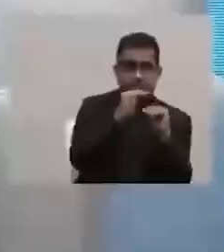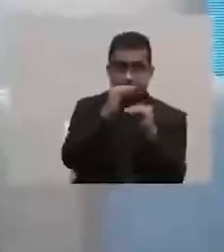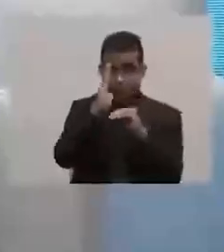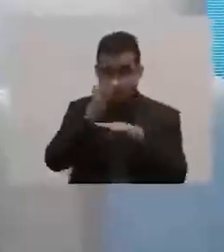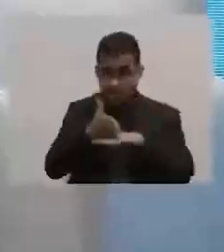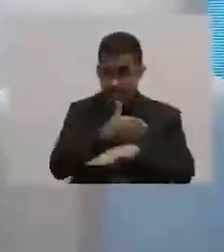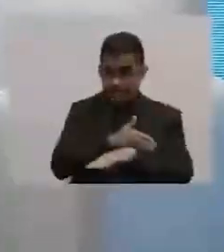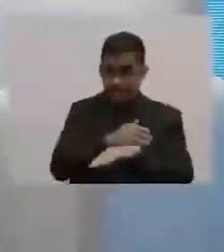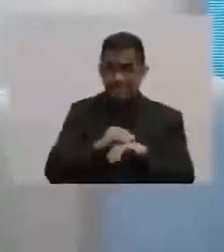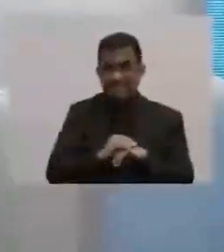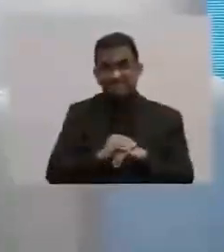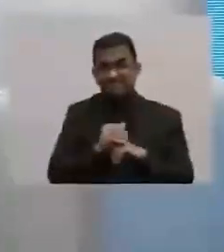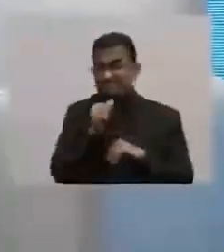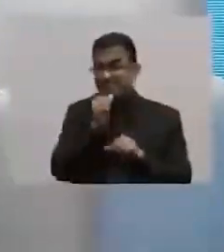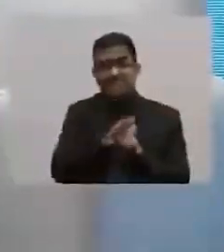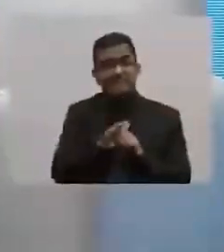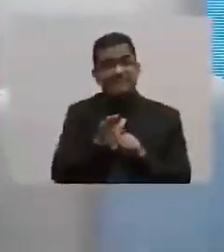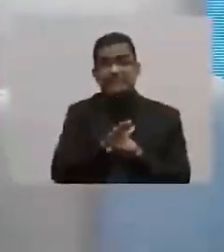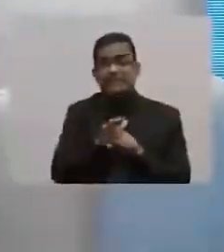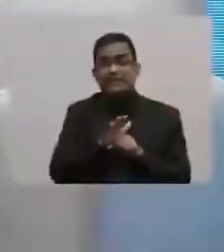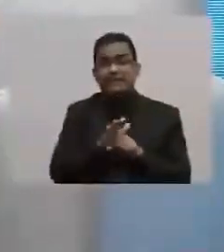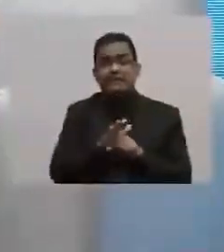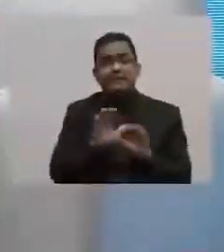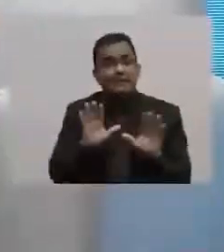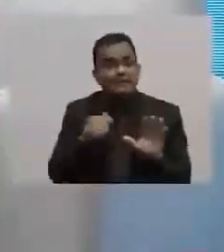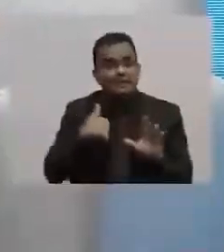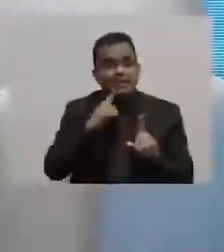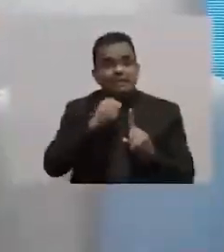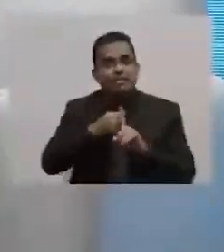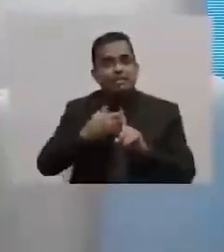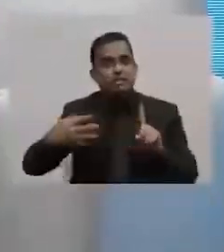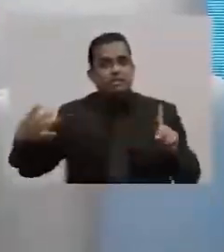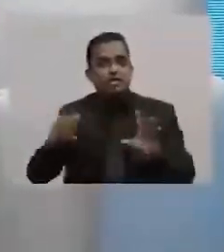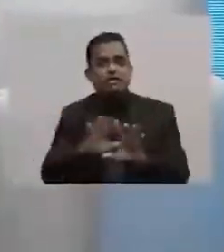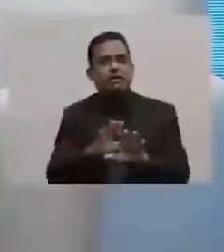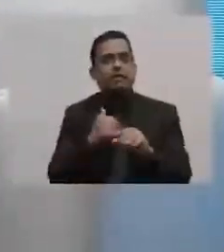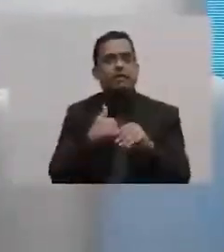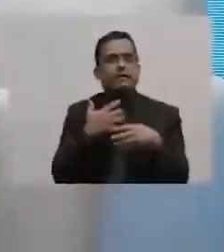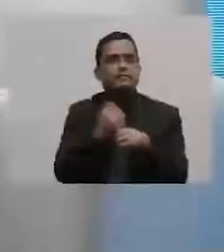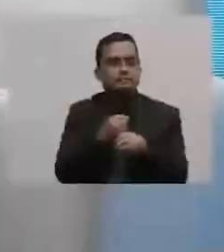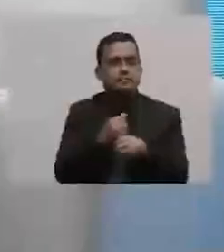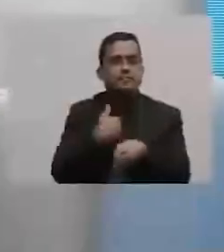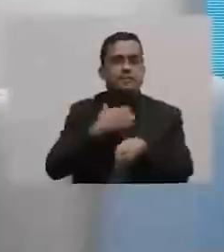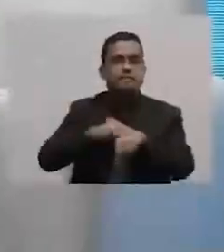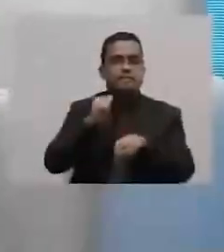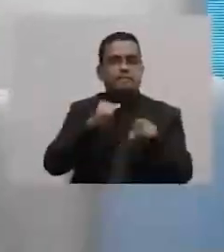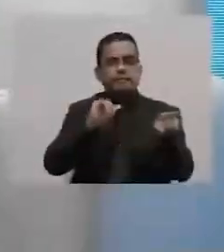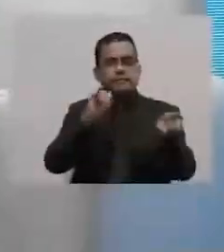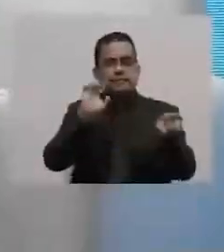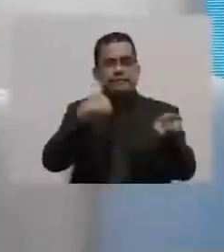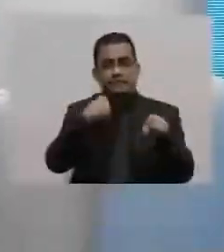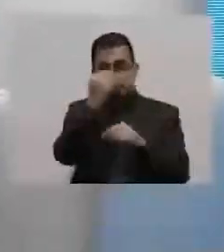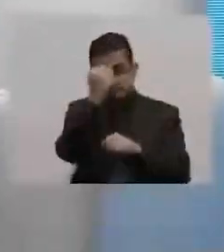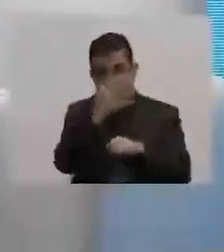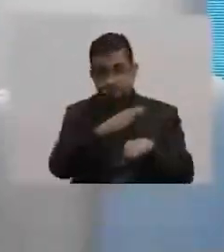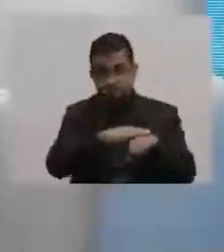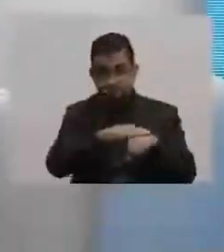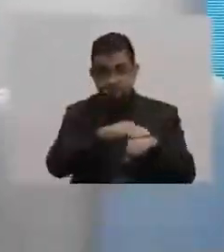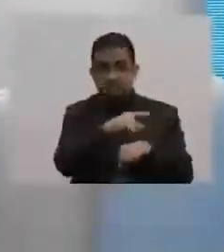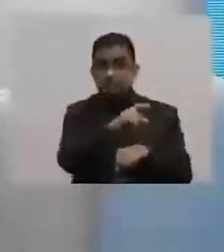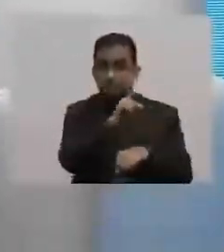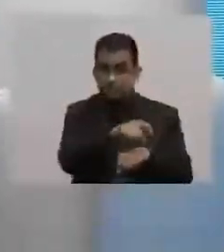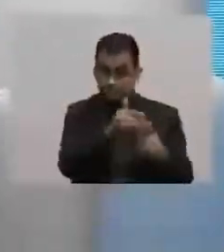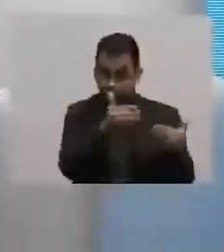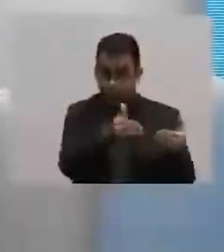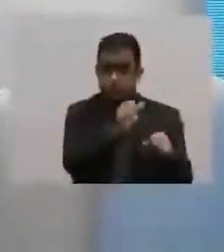reforma. Por eso, sin entrar en estas explicaciones que le estoy dando ahora, le advertí a la Junta ahorita de que comiencen a